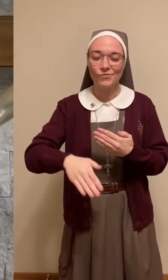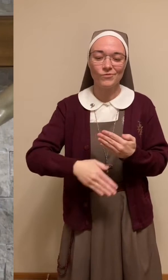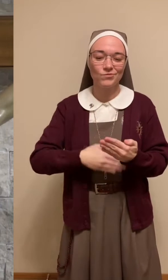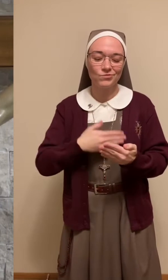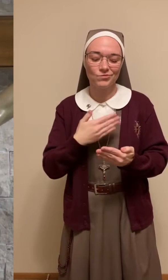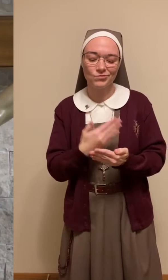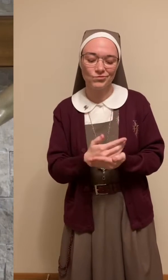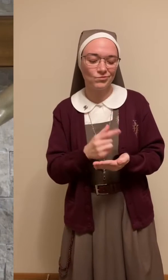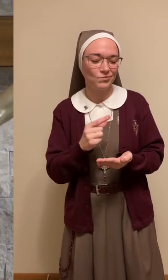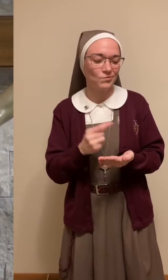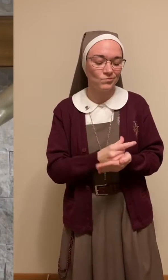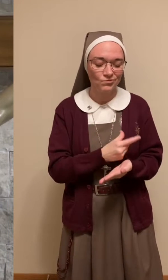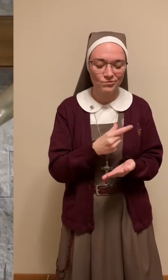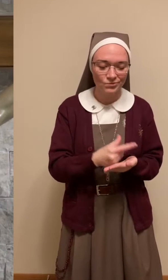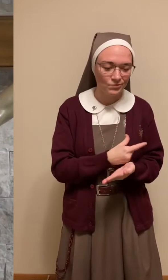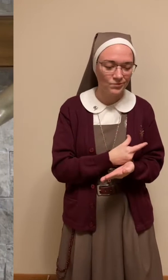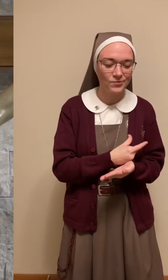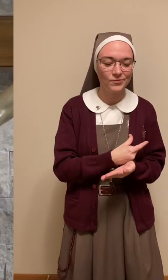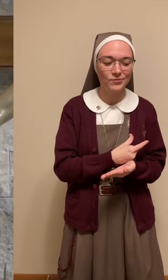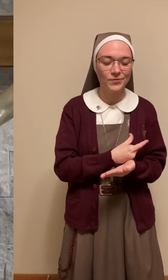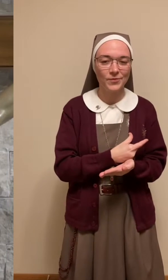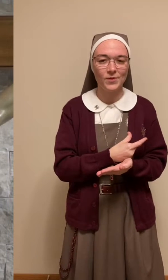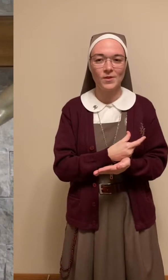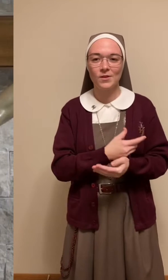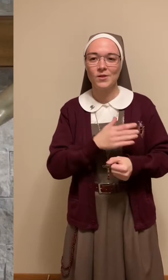todos los evangelios están